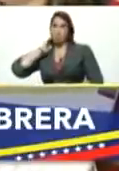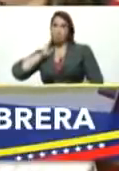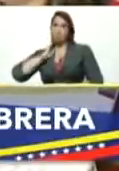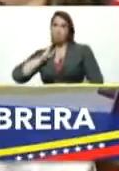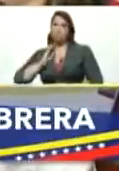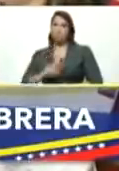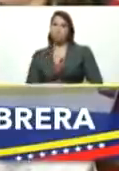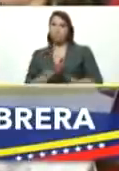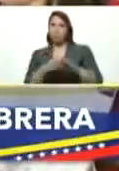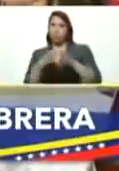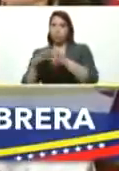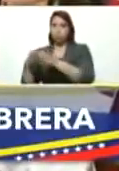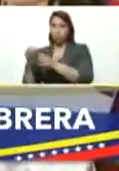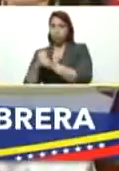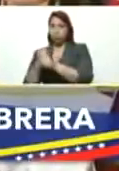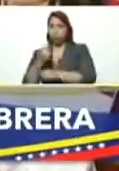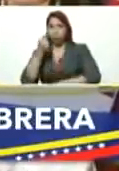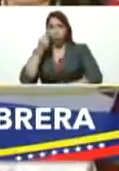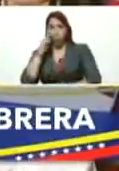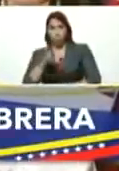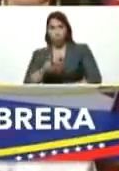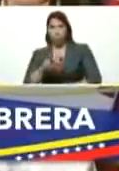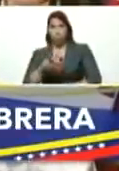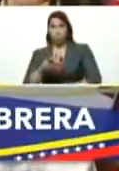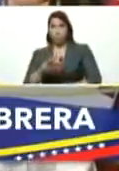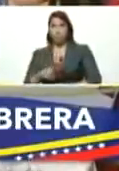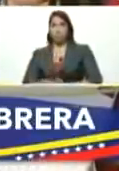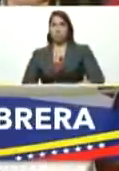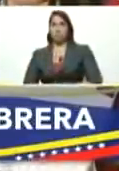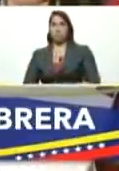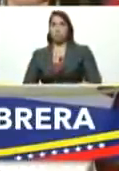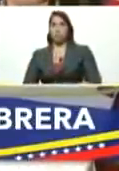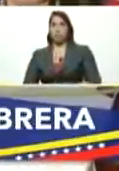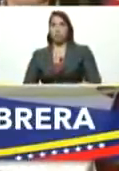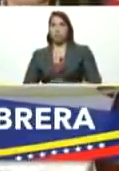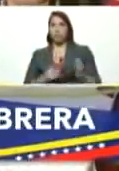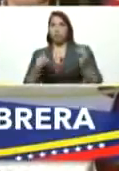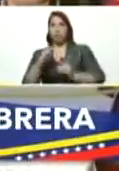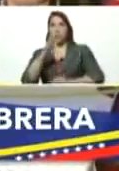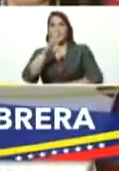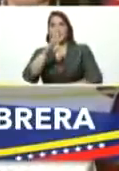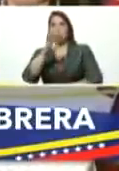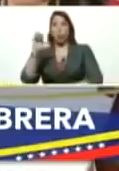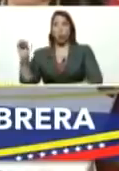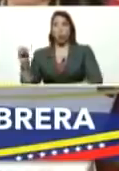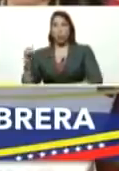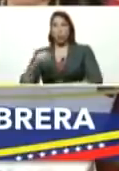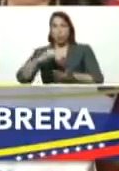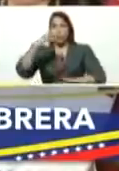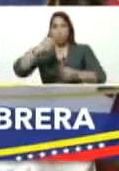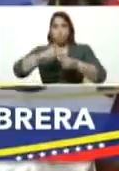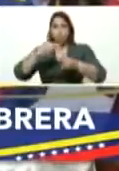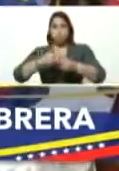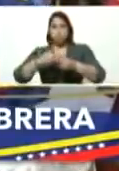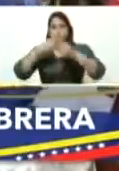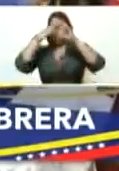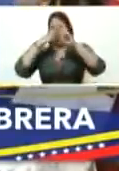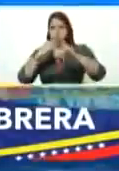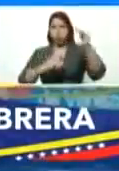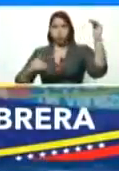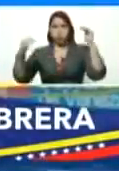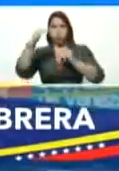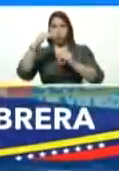clase obrera estas visiones visionando nos sobre los 400 barriles para cumplir con esa meta